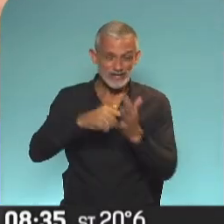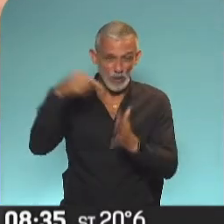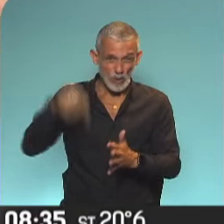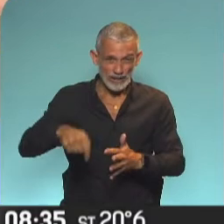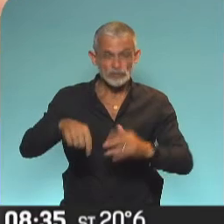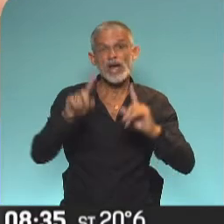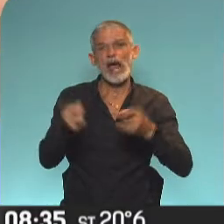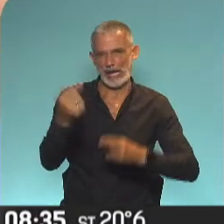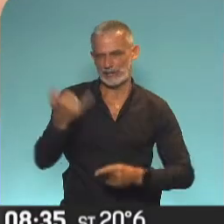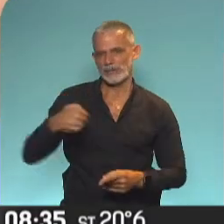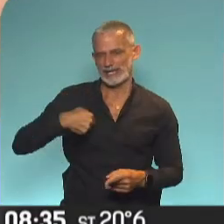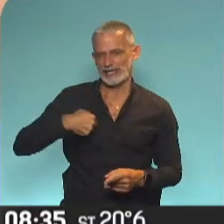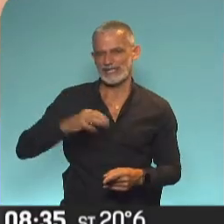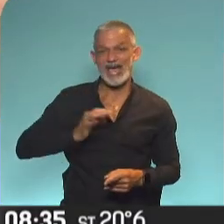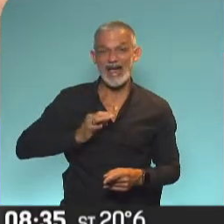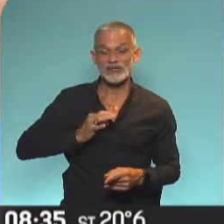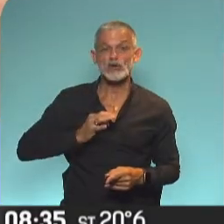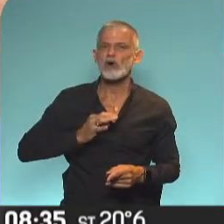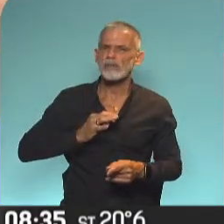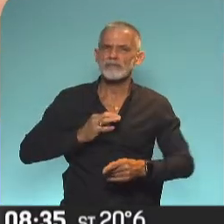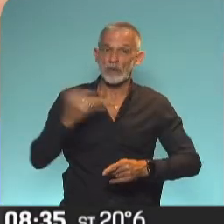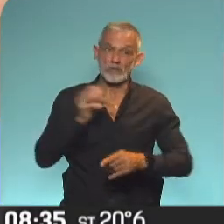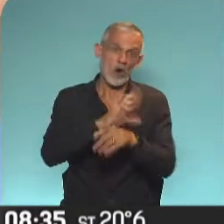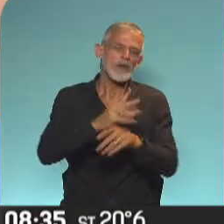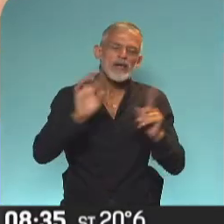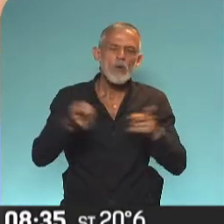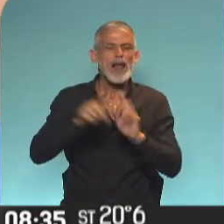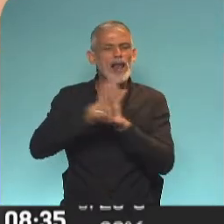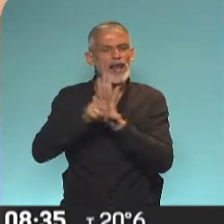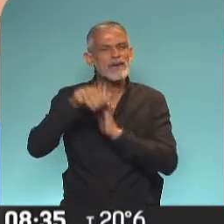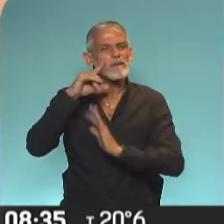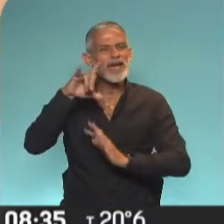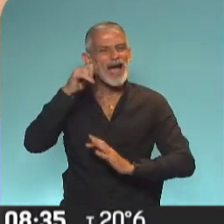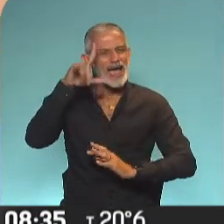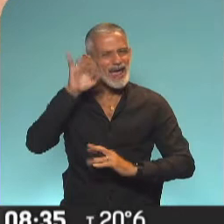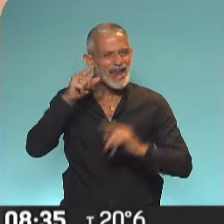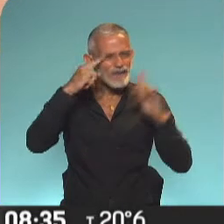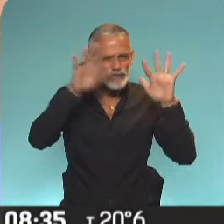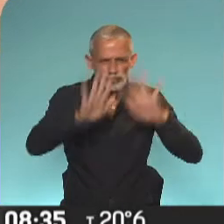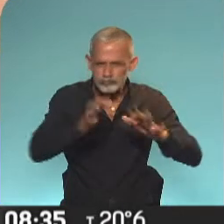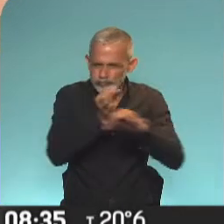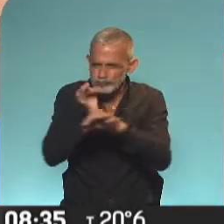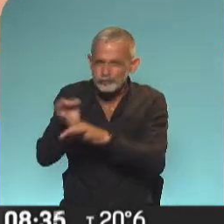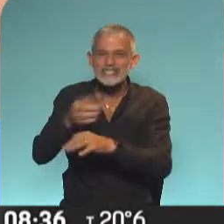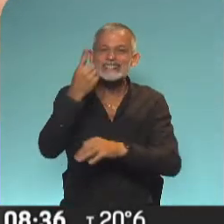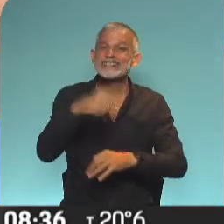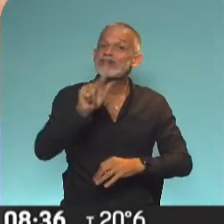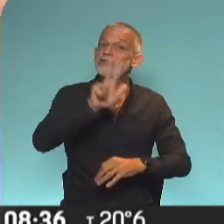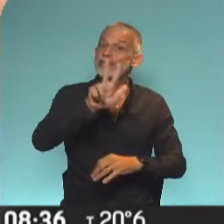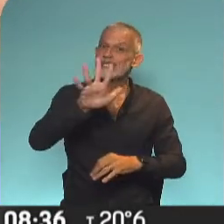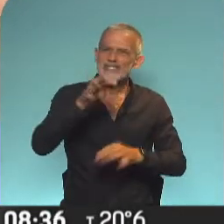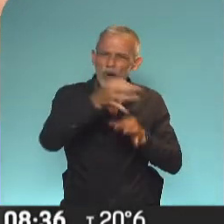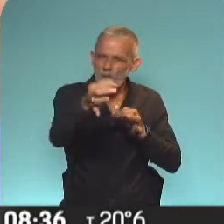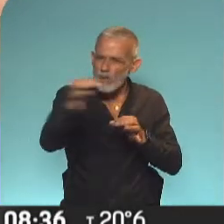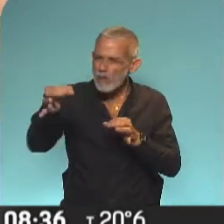Aires este año estuvimos implementando, a pesar del COVID, la Ley Micaela. Se hizo formación en los 135 municipios